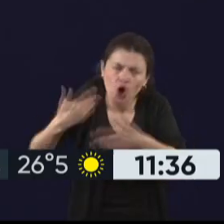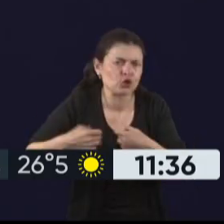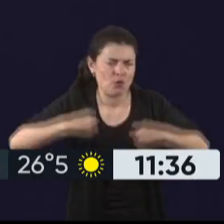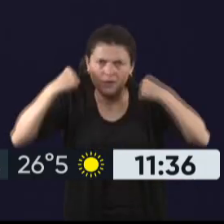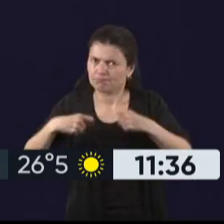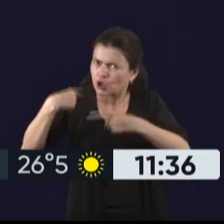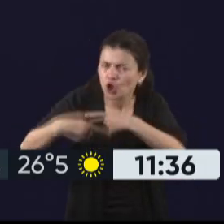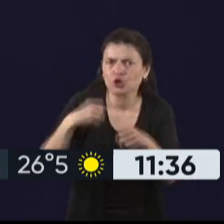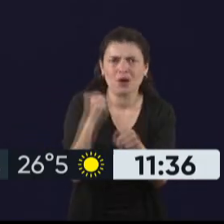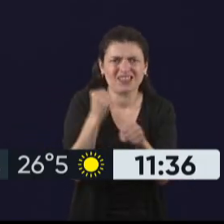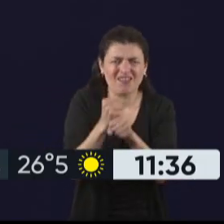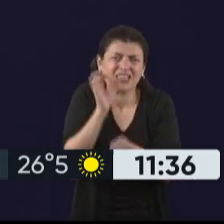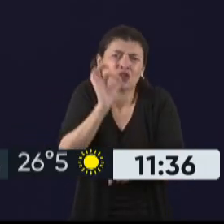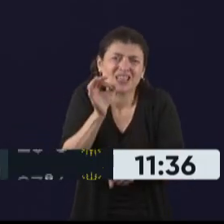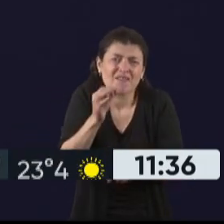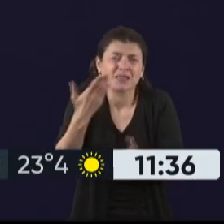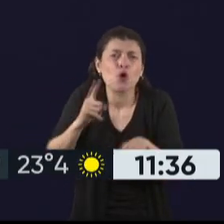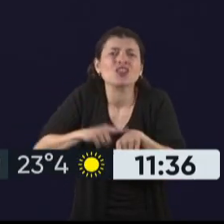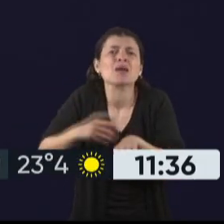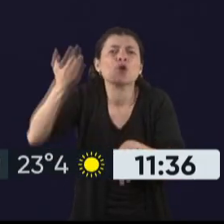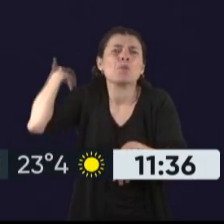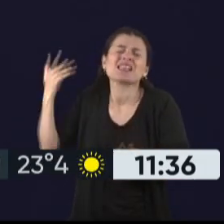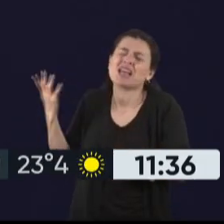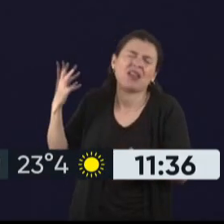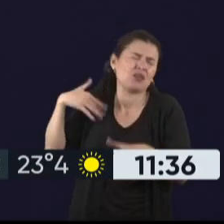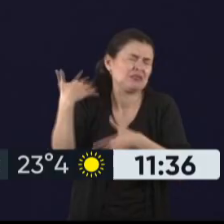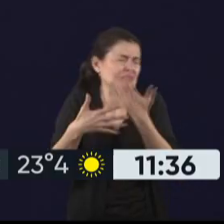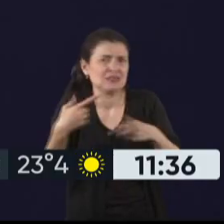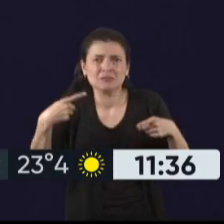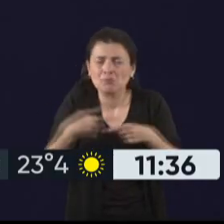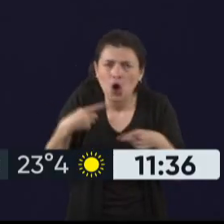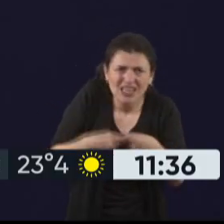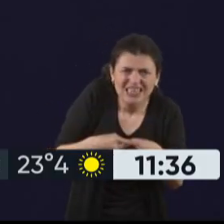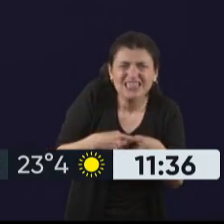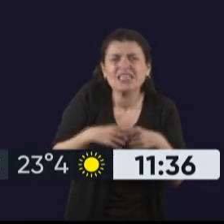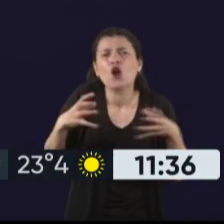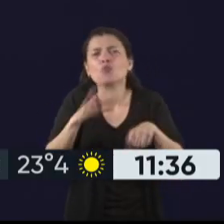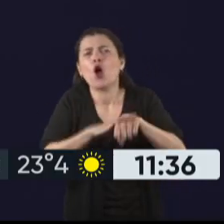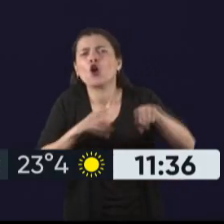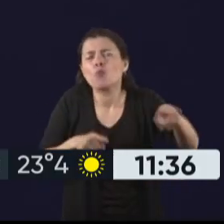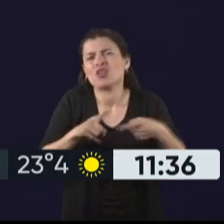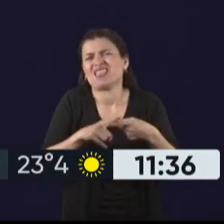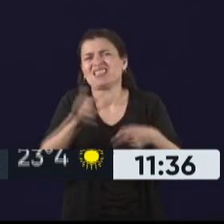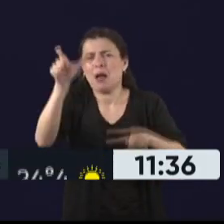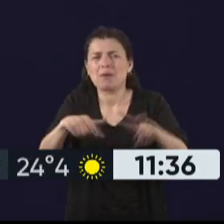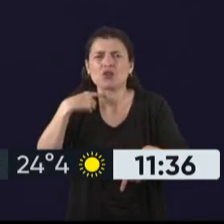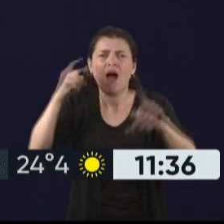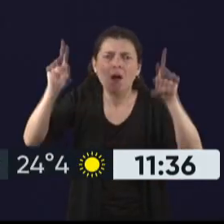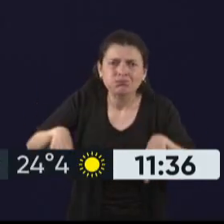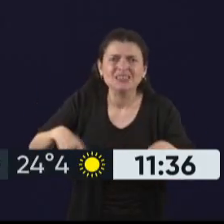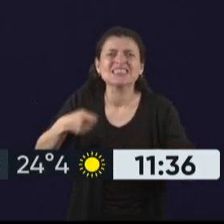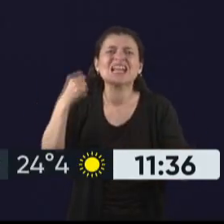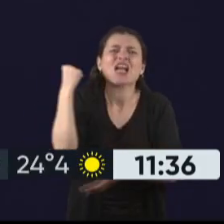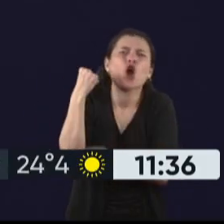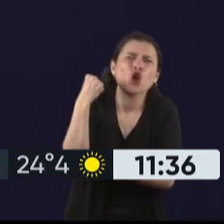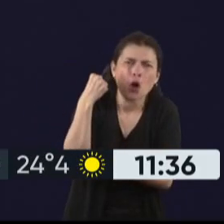cúmulo de mezcla entre comunistas y gente que no sabe bien cómo manejar la economía y que